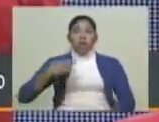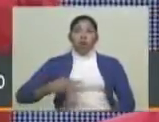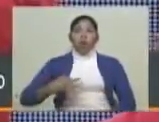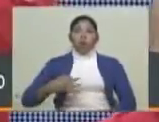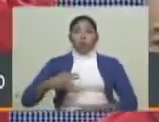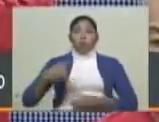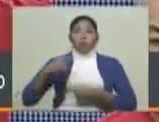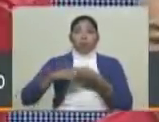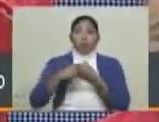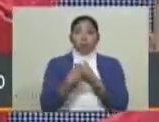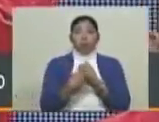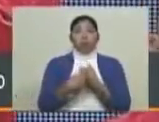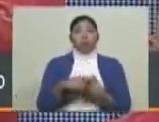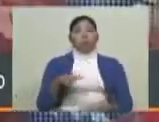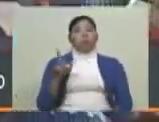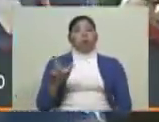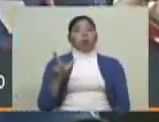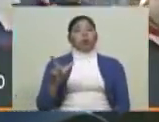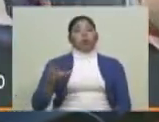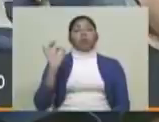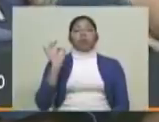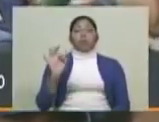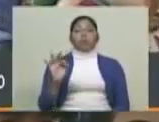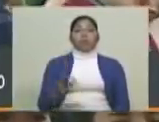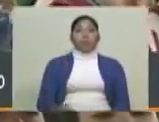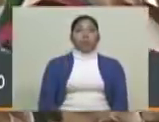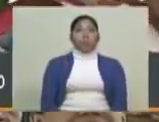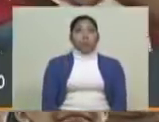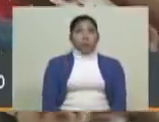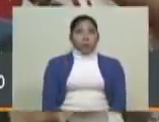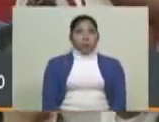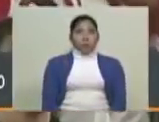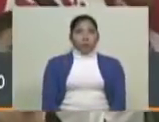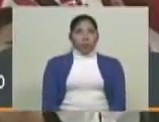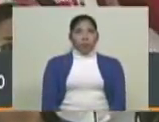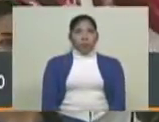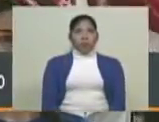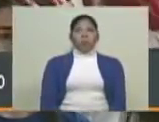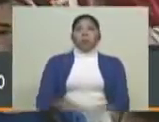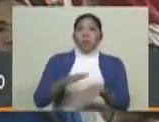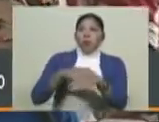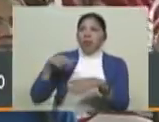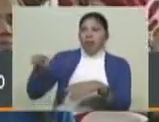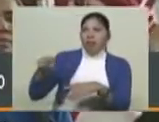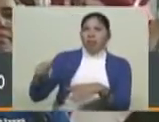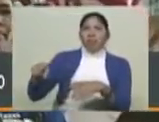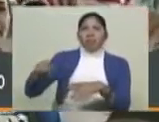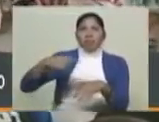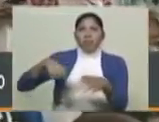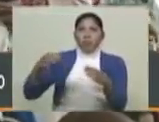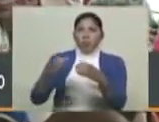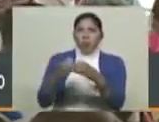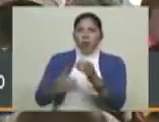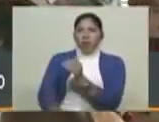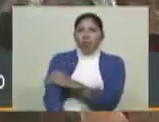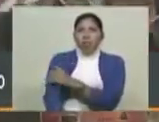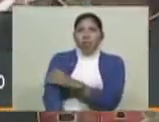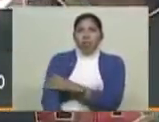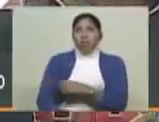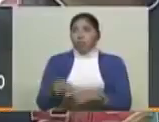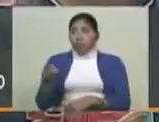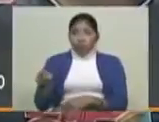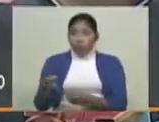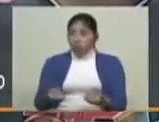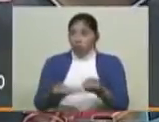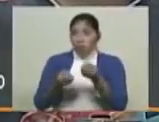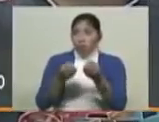amarrado es en el mejor de los términos, en el mejor de los términos, porque ahí anda la derecha. Están amenazando que si no votas no te entregan